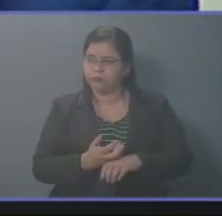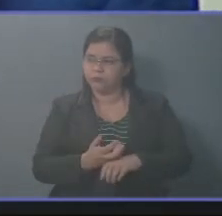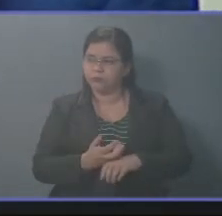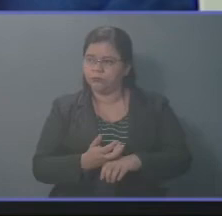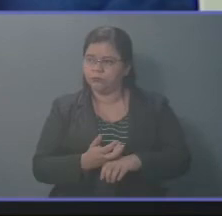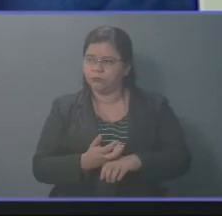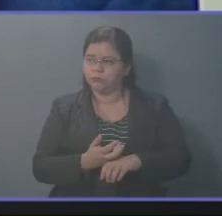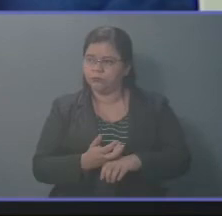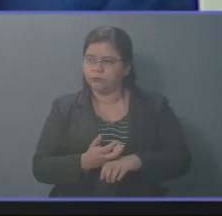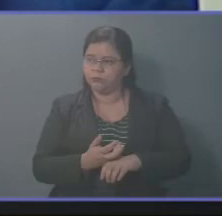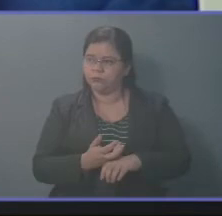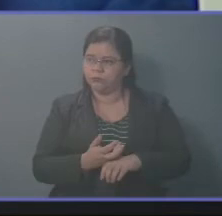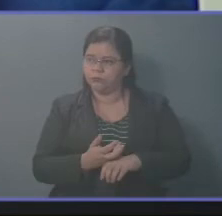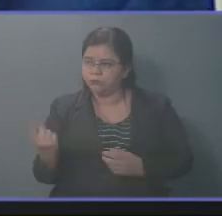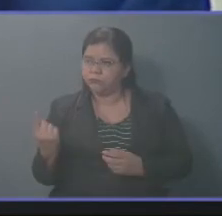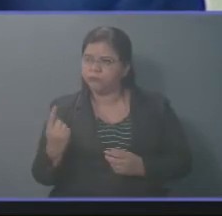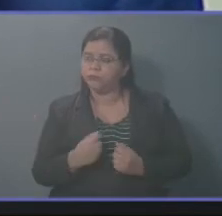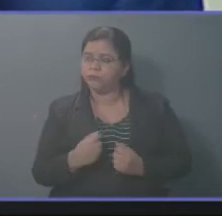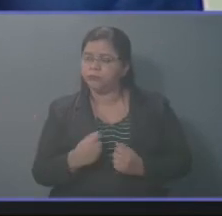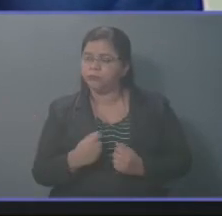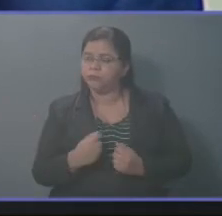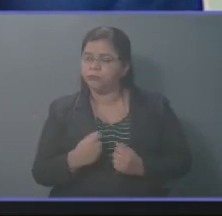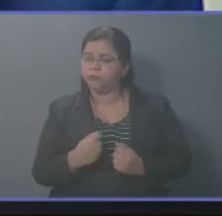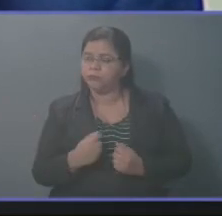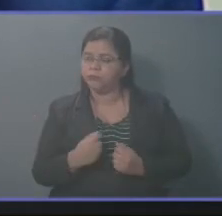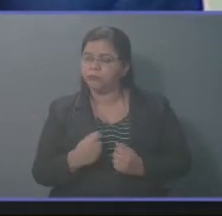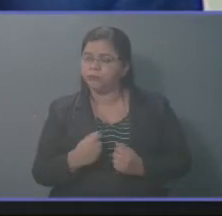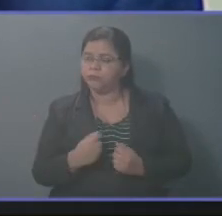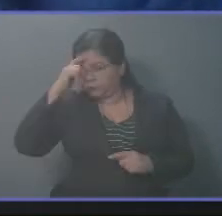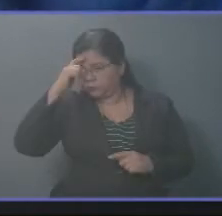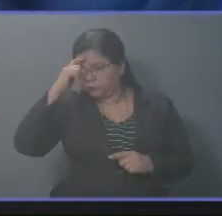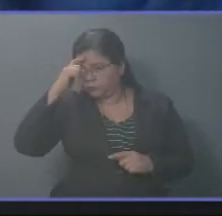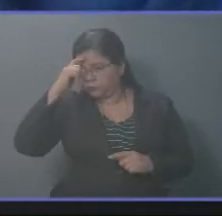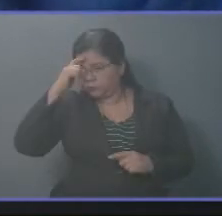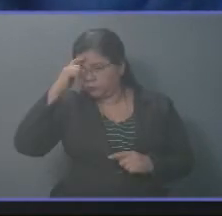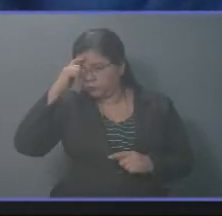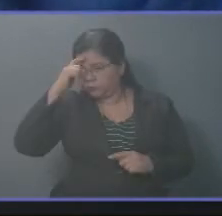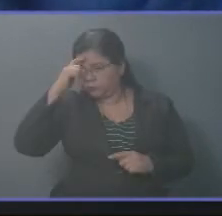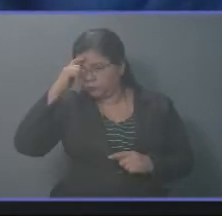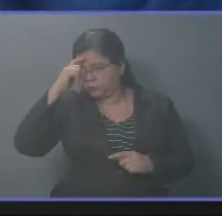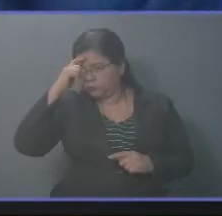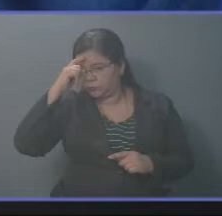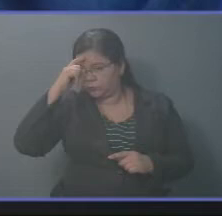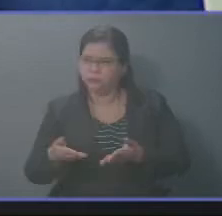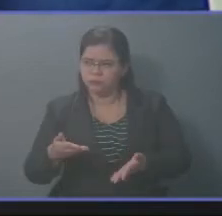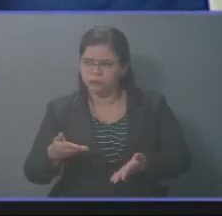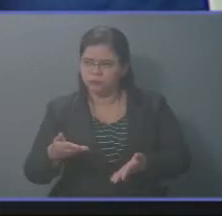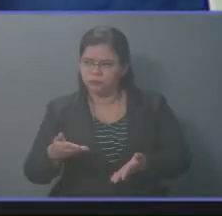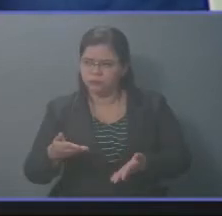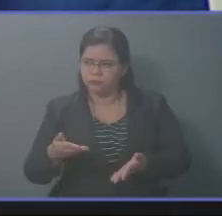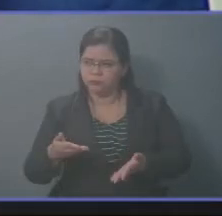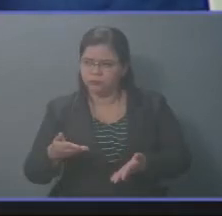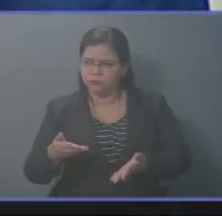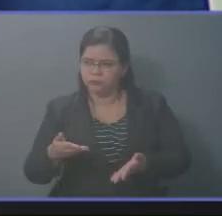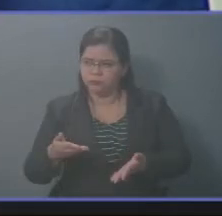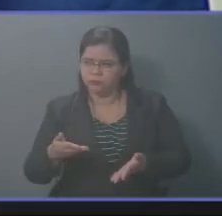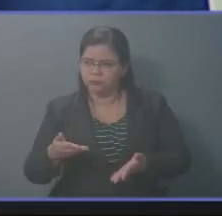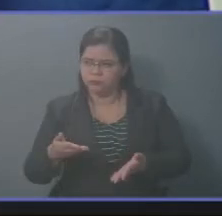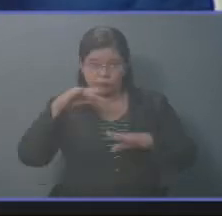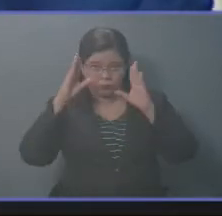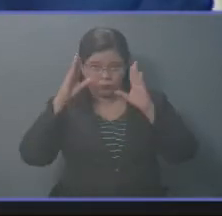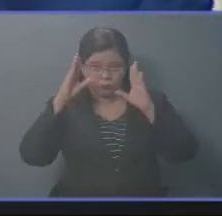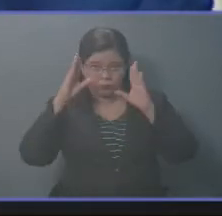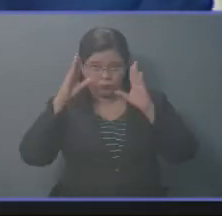gente de pie. Quiere decir que están funcionando al 30% y están prestando el servicio. El día de la noche